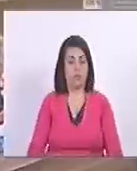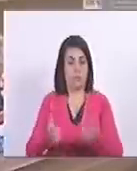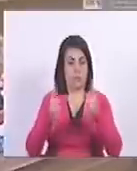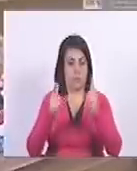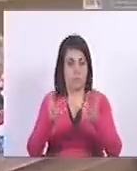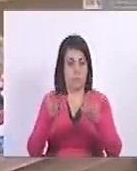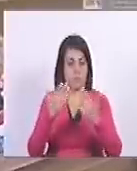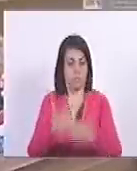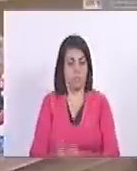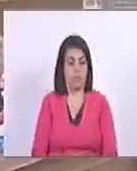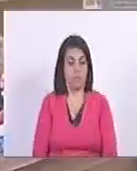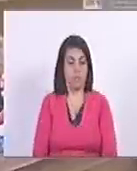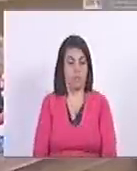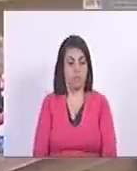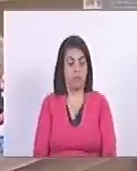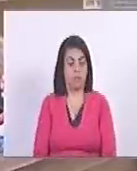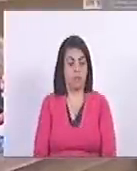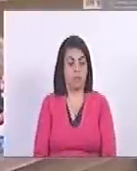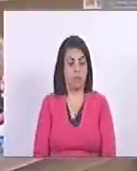Autorizado.